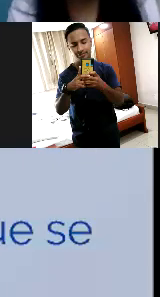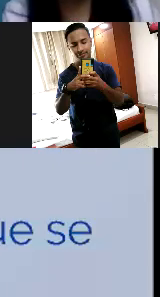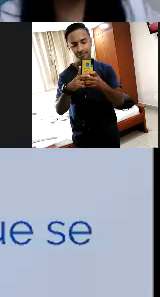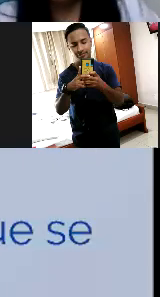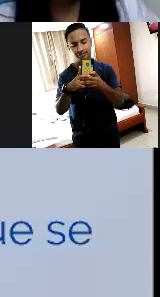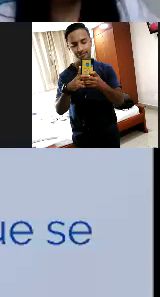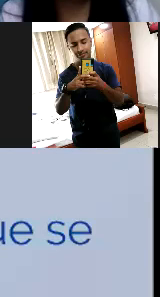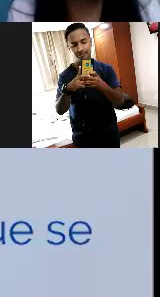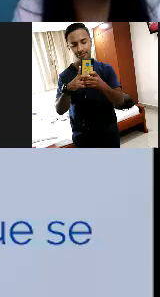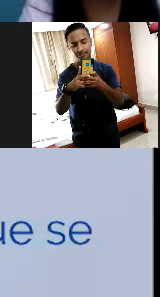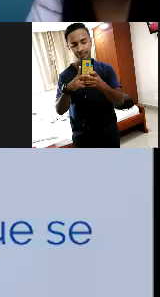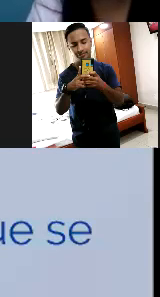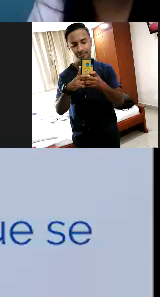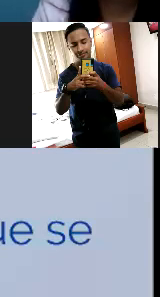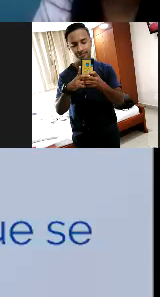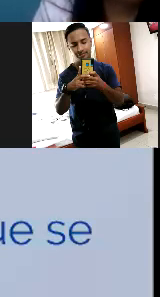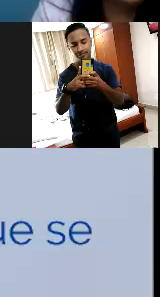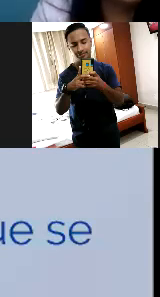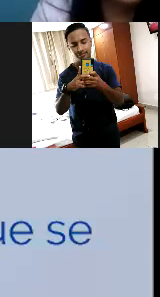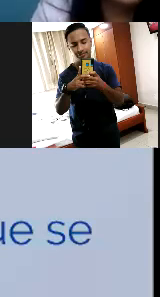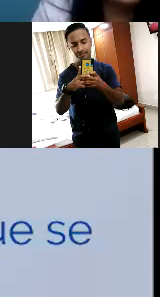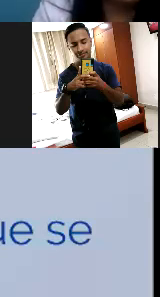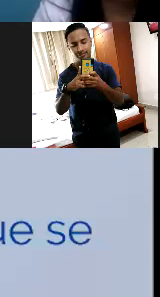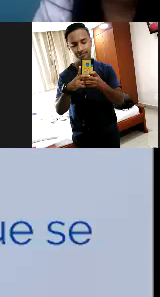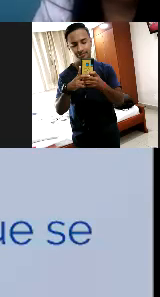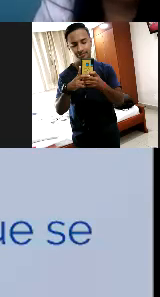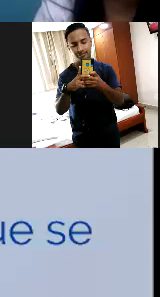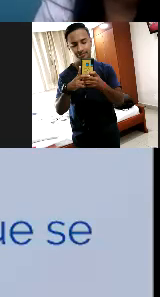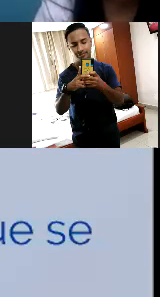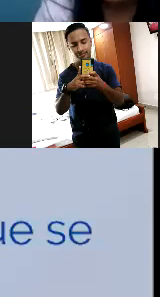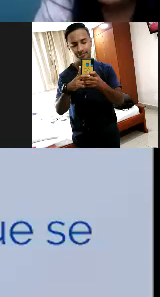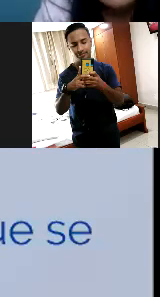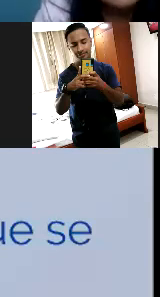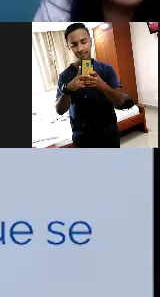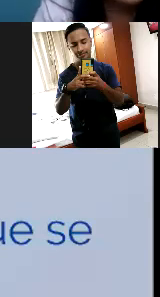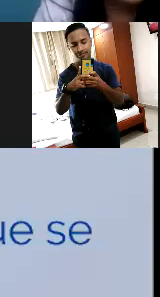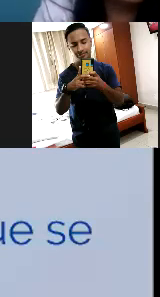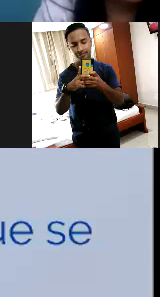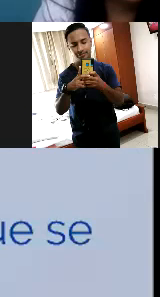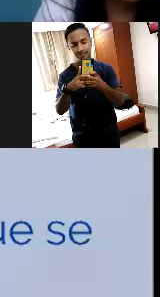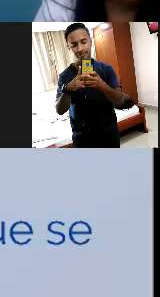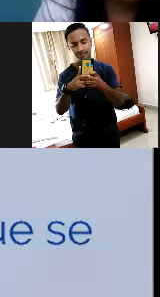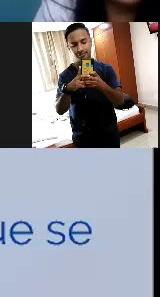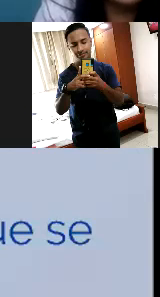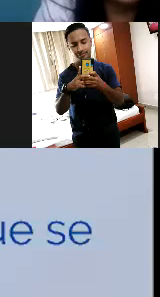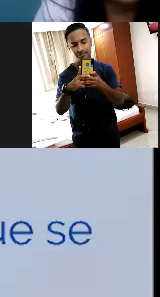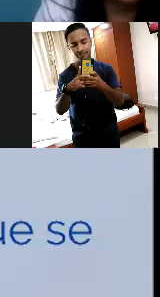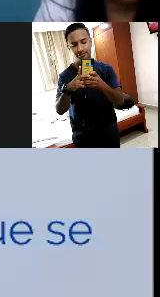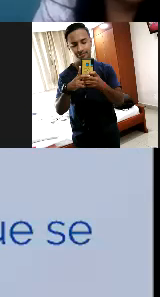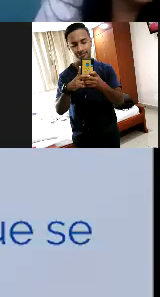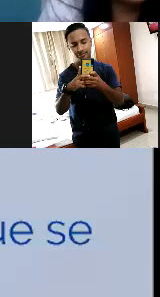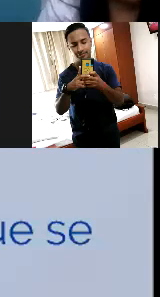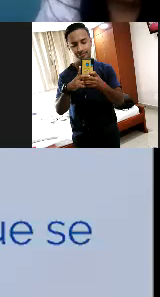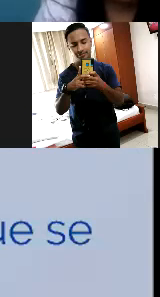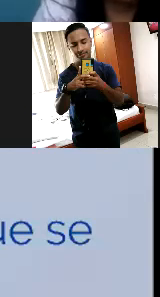Dentro de los cuidados que debemos tener en un catéter peritoneal, en lo posible, debemos evitar